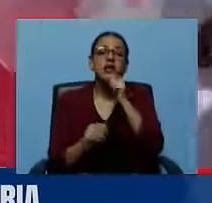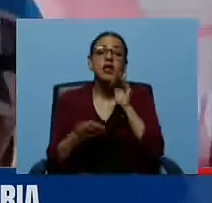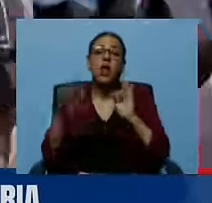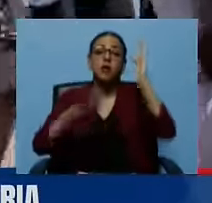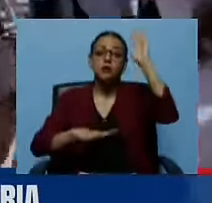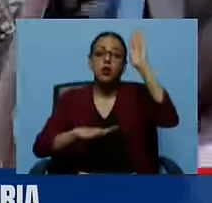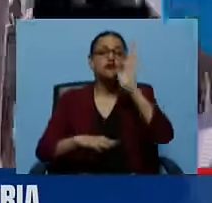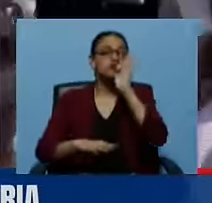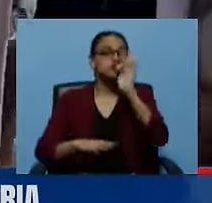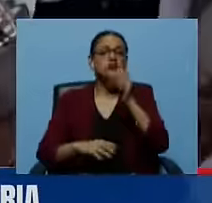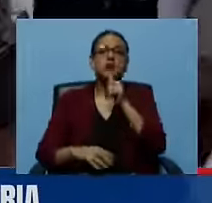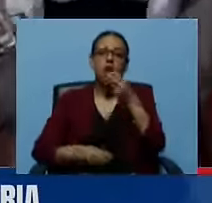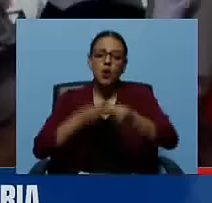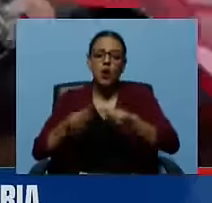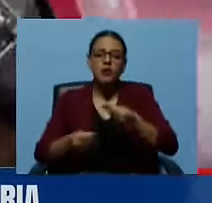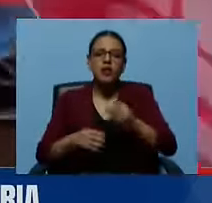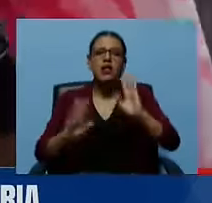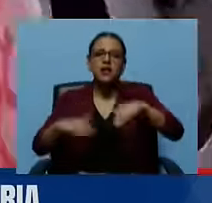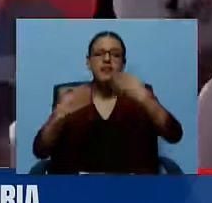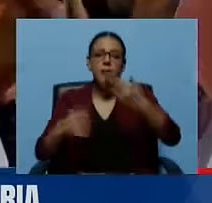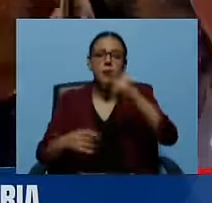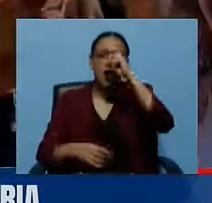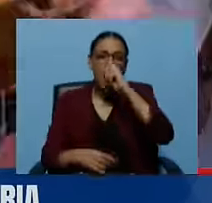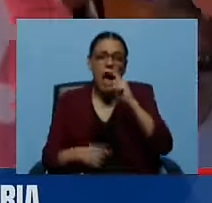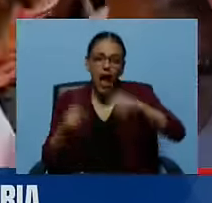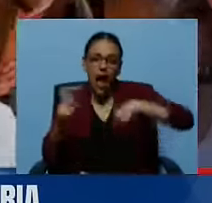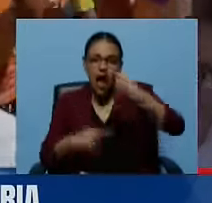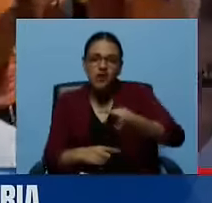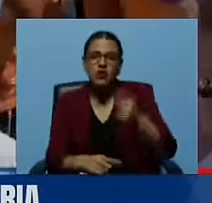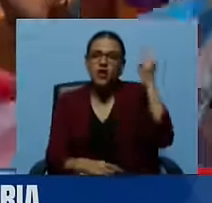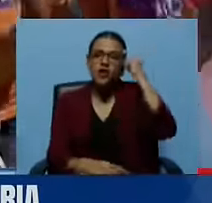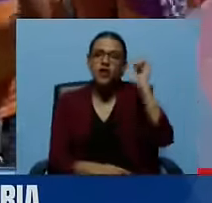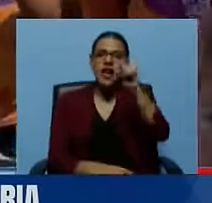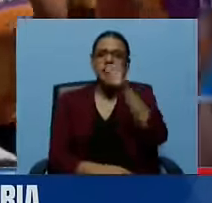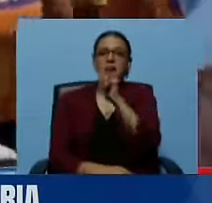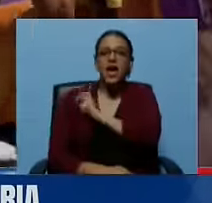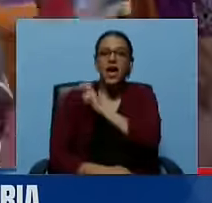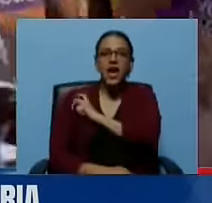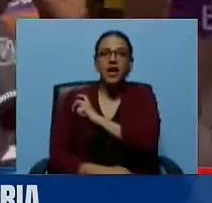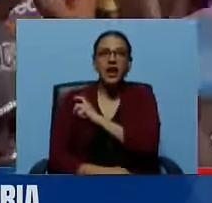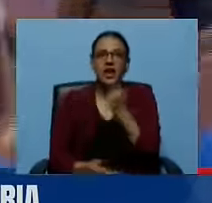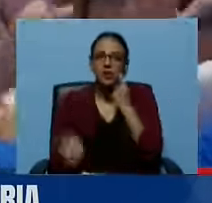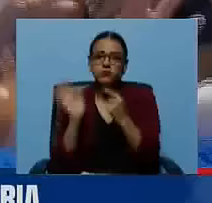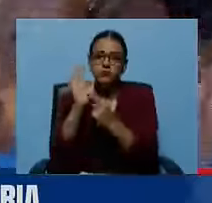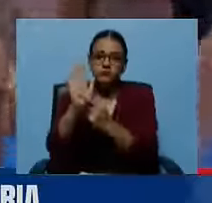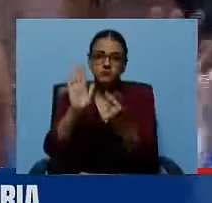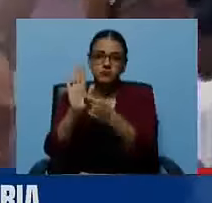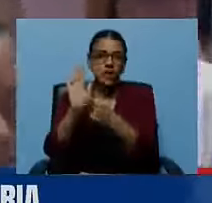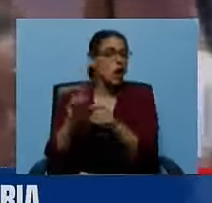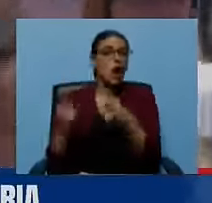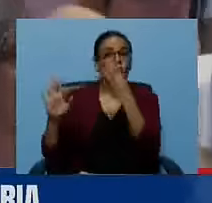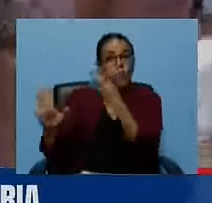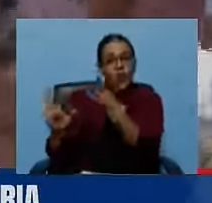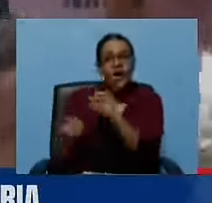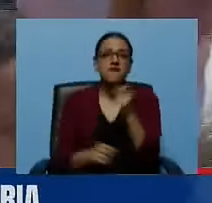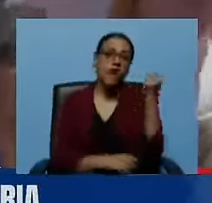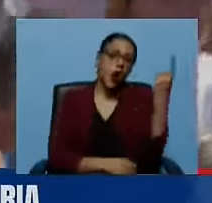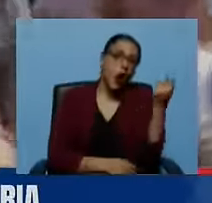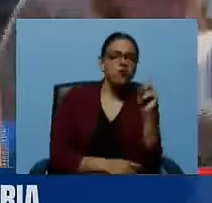juramentará el siguiente año, el día 10 de enero, es taxativo, no es el 9, no es el